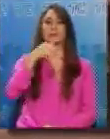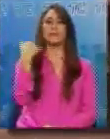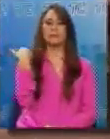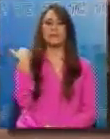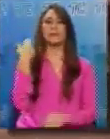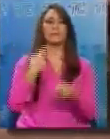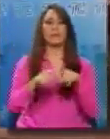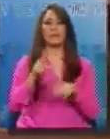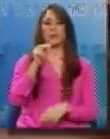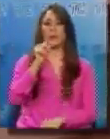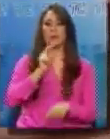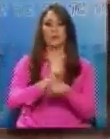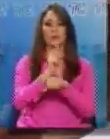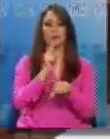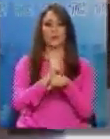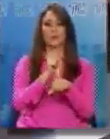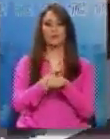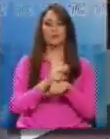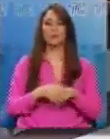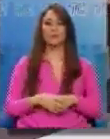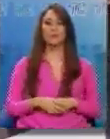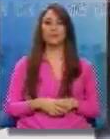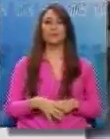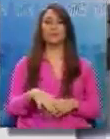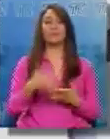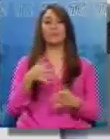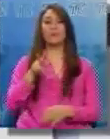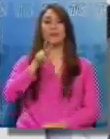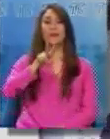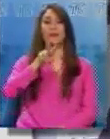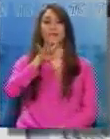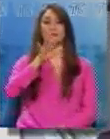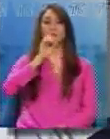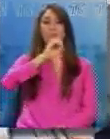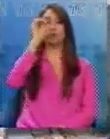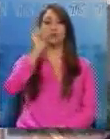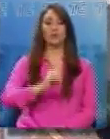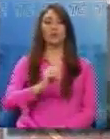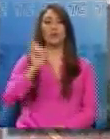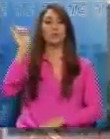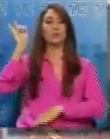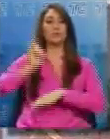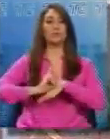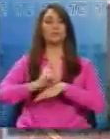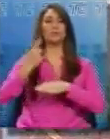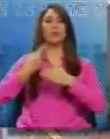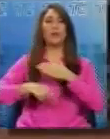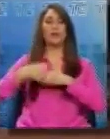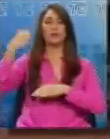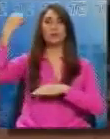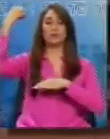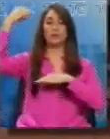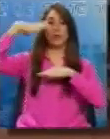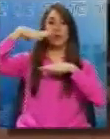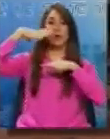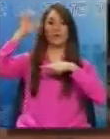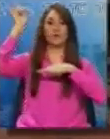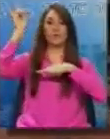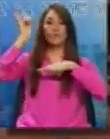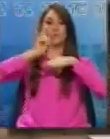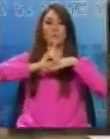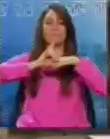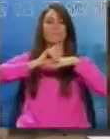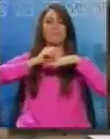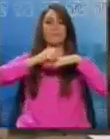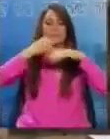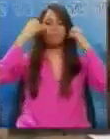la utilizamos. Se utiliza casi un 35% de la energía, la generan los paneles solares que están del lado de la plataforma